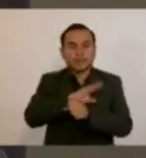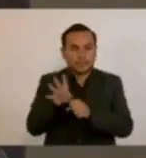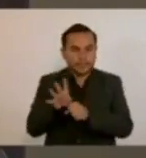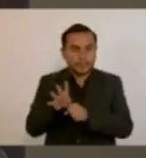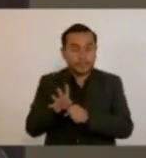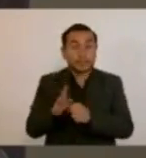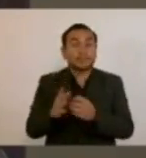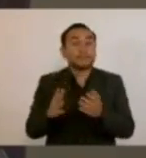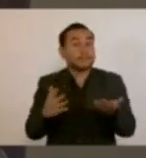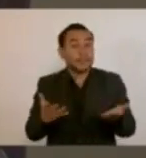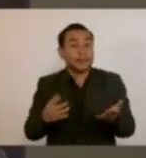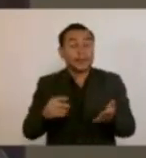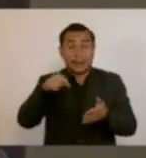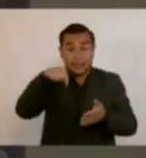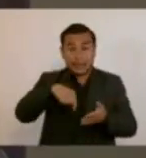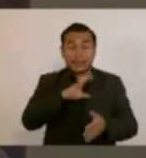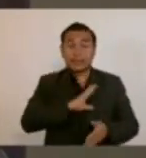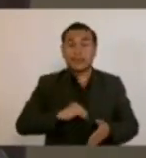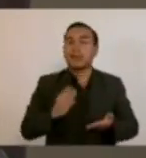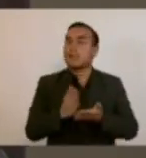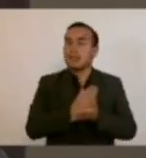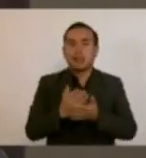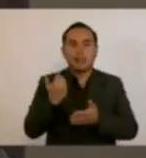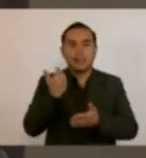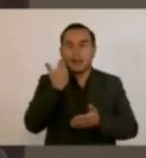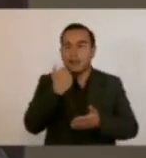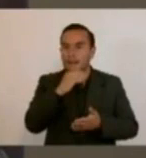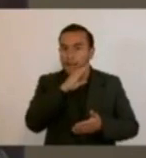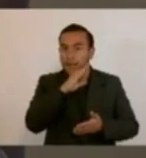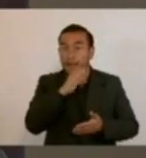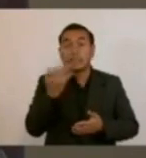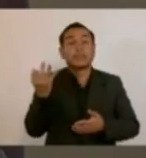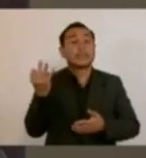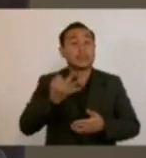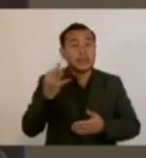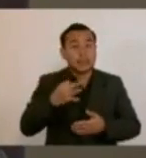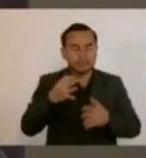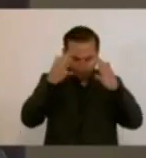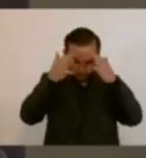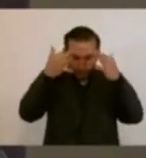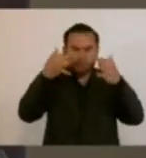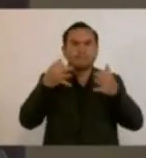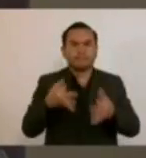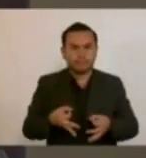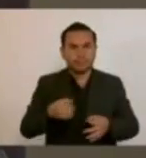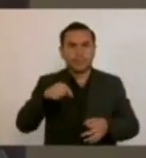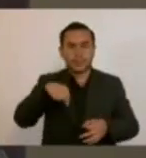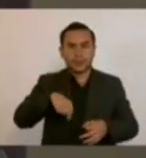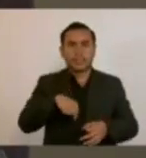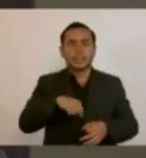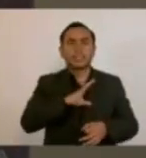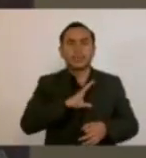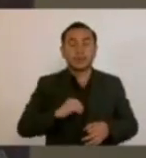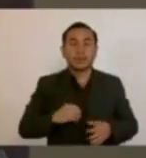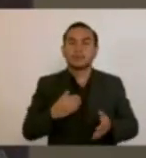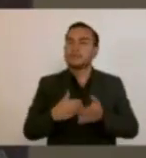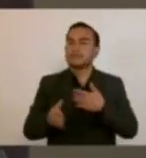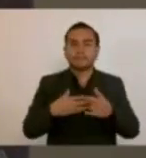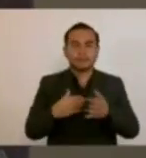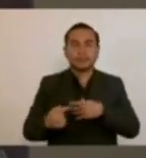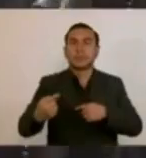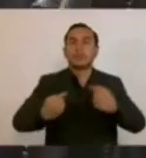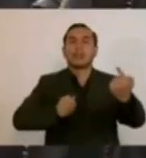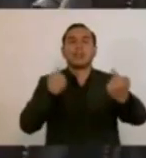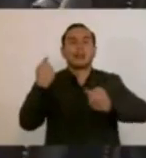pero ha atacado a todo el mundo. Y pues lo más que podemos hacer es tomar las mejores decisiones por el país, aunque eso nos cueste críticas y nos